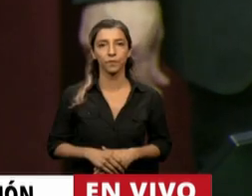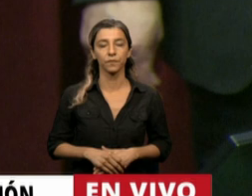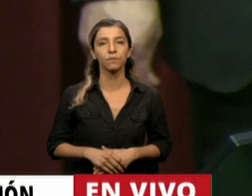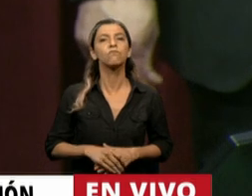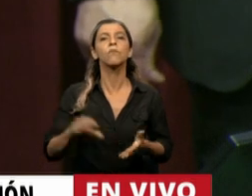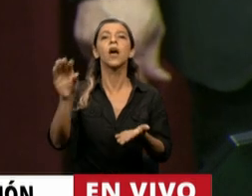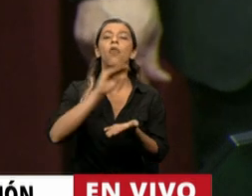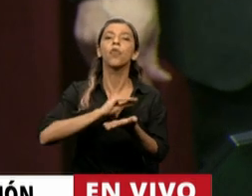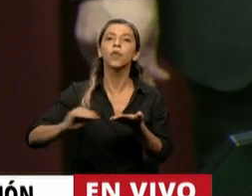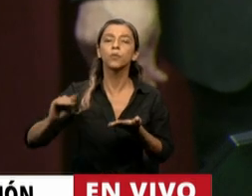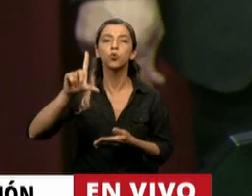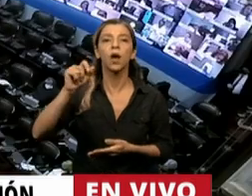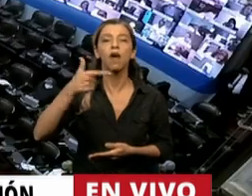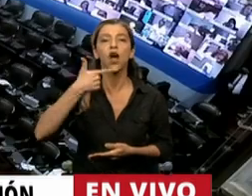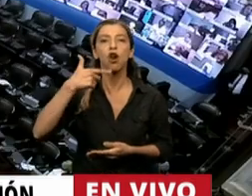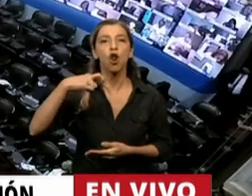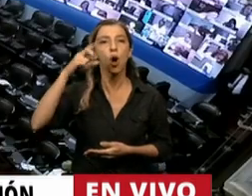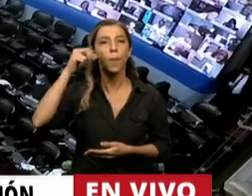la diputada Silvia